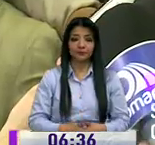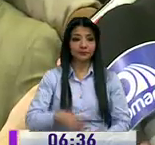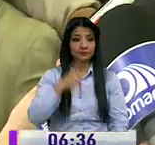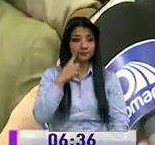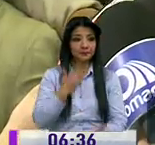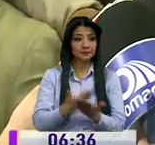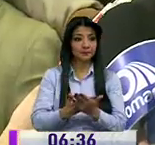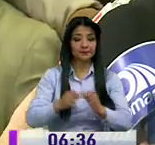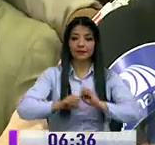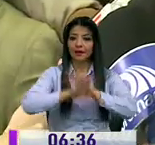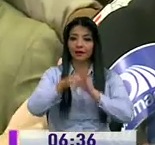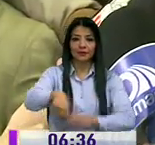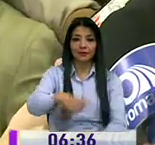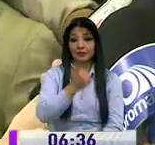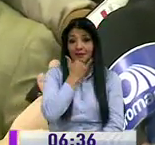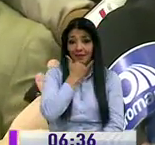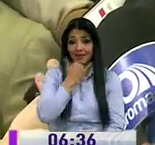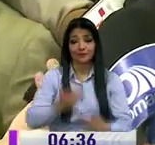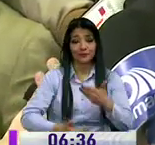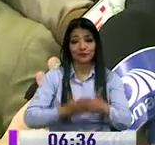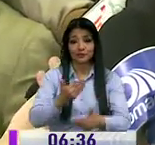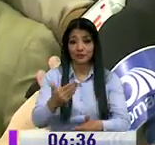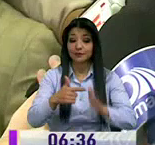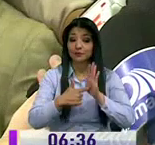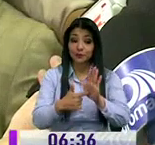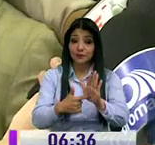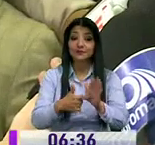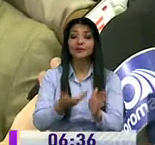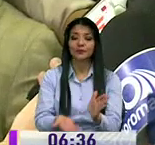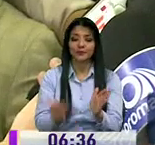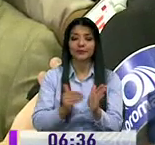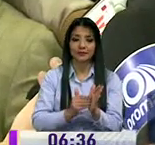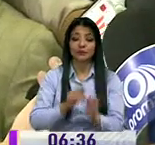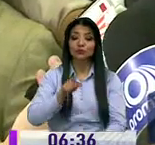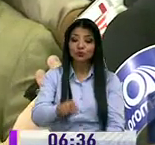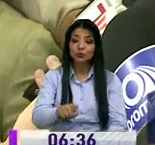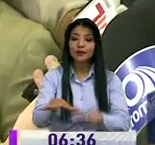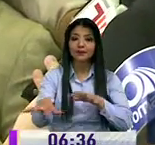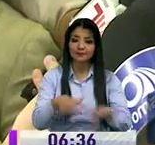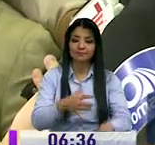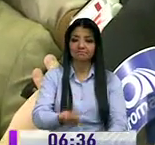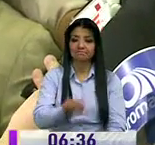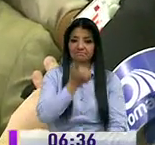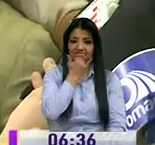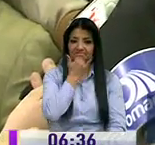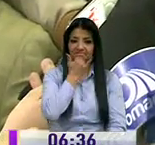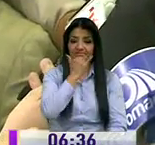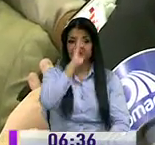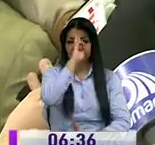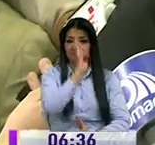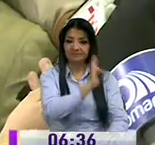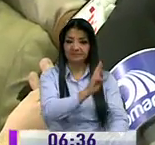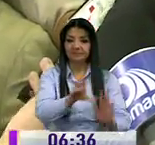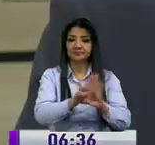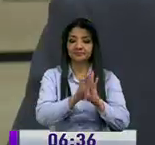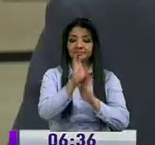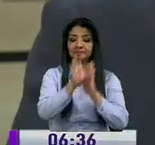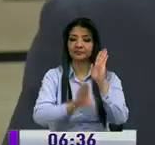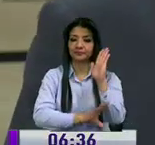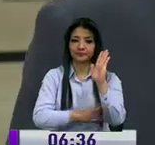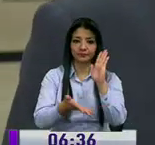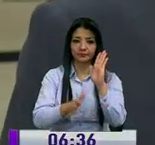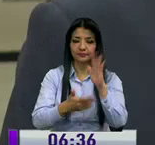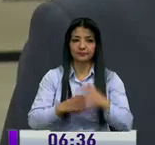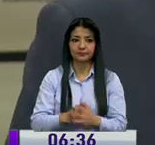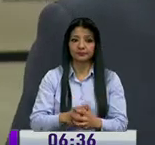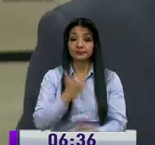evidente de que ellos estuvieron equivocados en su procedimiento y demostraría una vez más que fue una acción inadecuada dentro del marco constitucional. El desacato ya